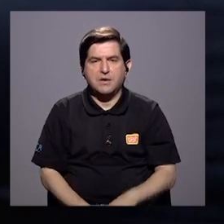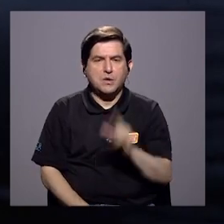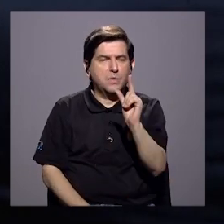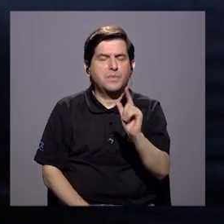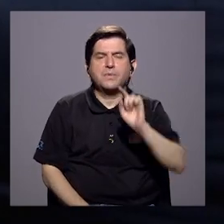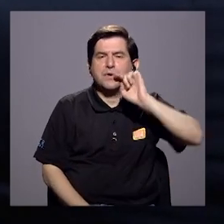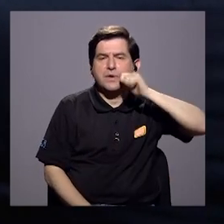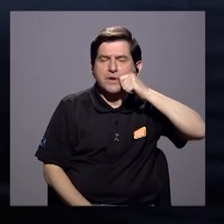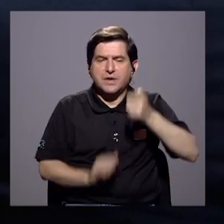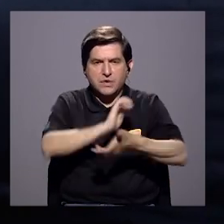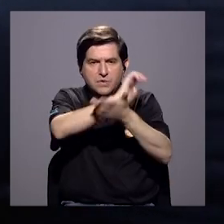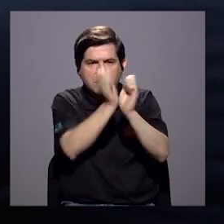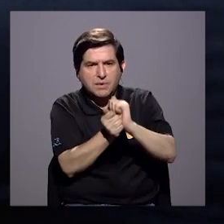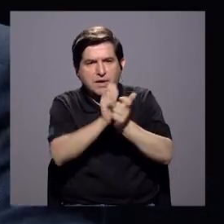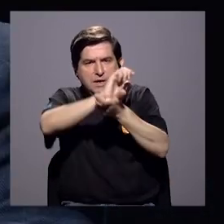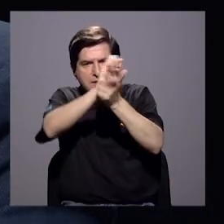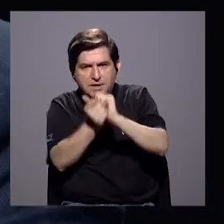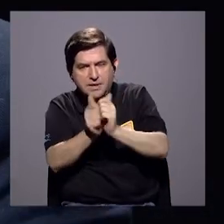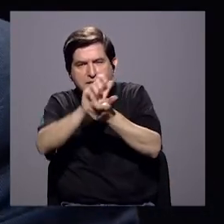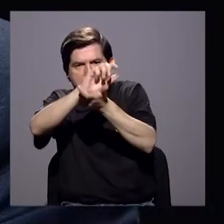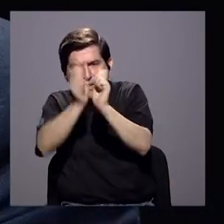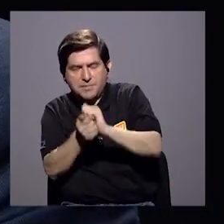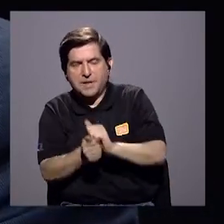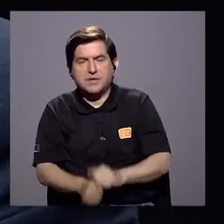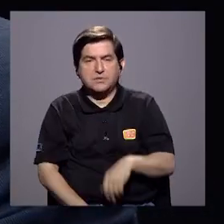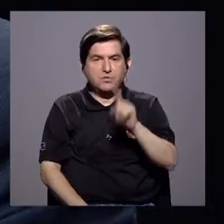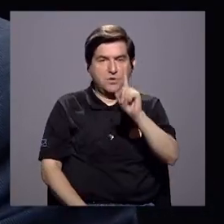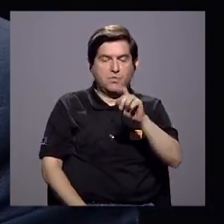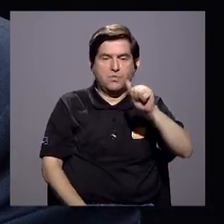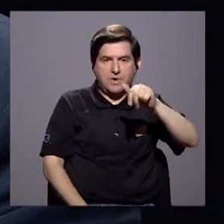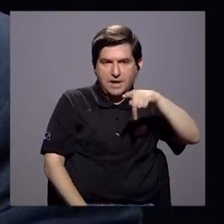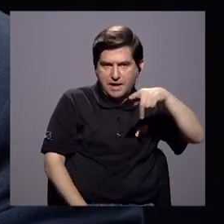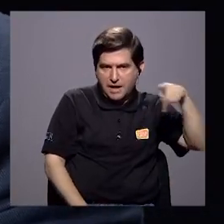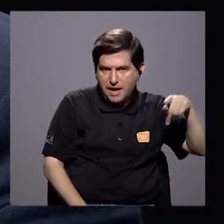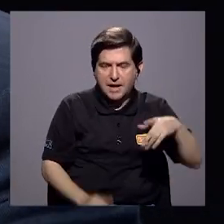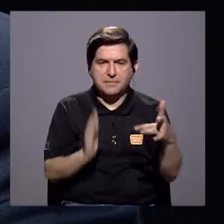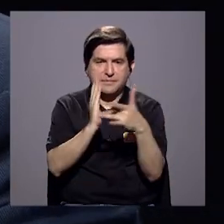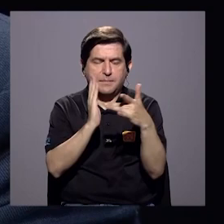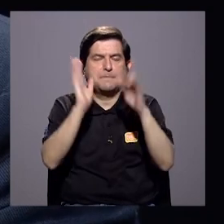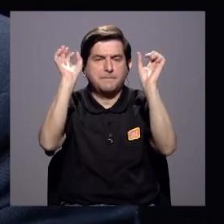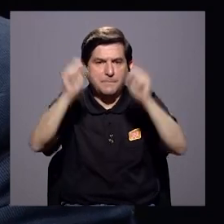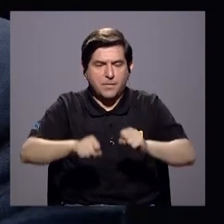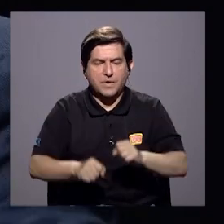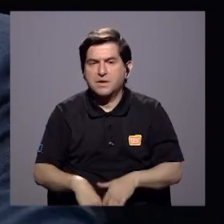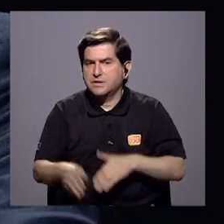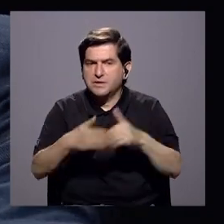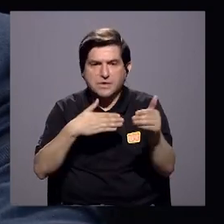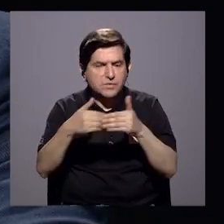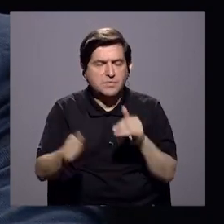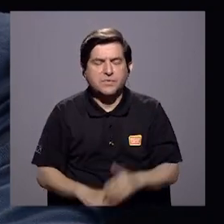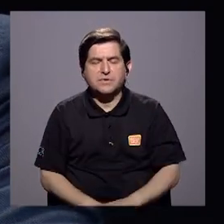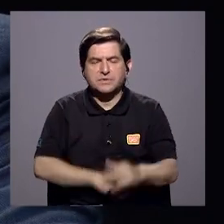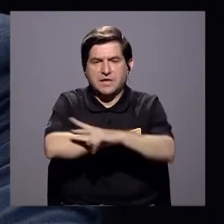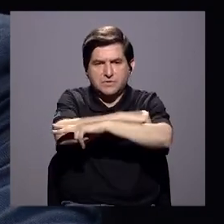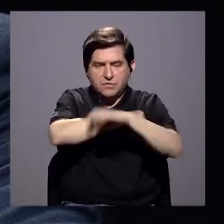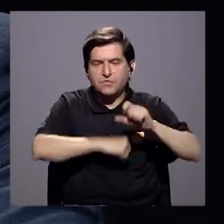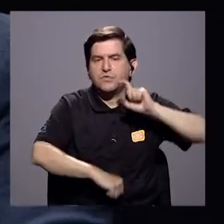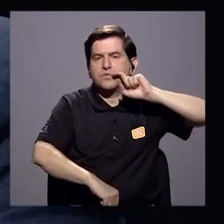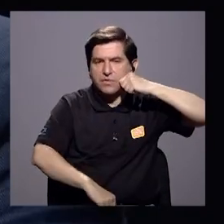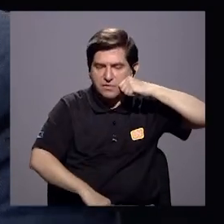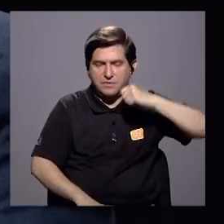pequeño código que va cambiando cada minuto que podría estar en una aplicación tecnológica y esto hace que a pesar de que le rondó la contraseña